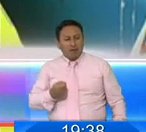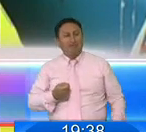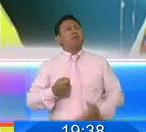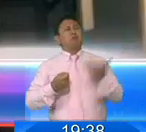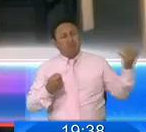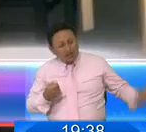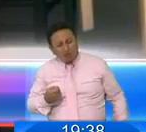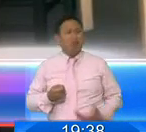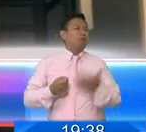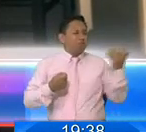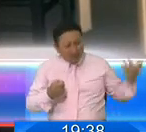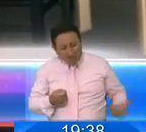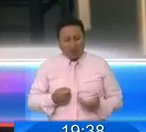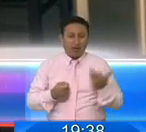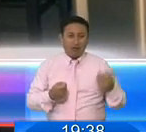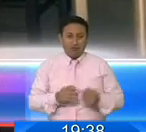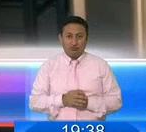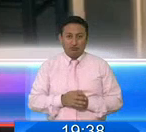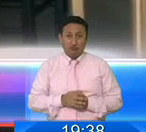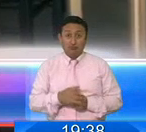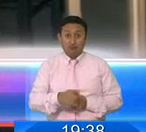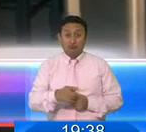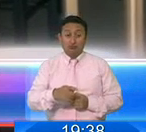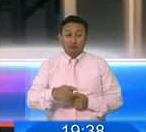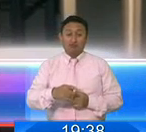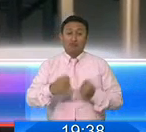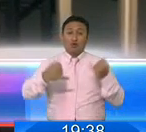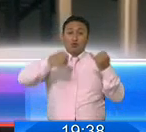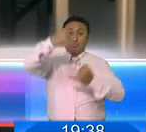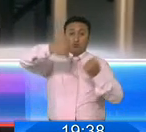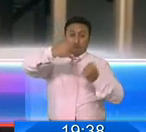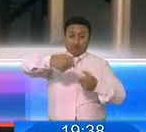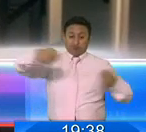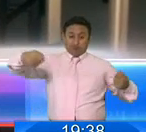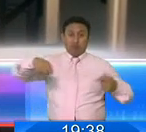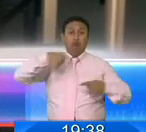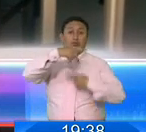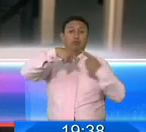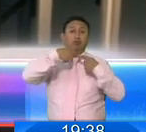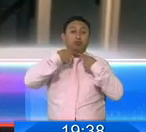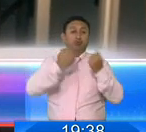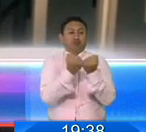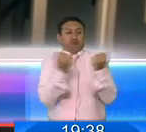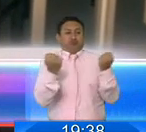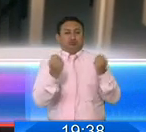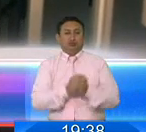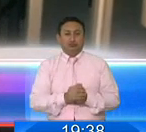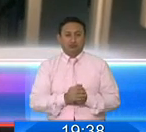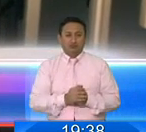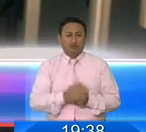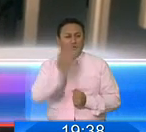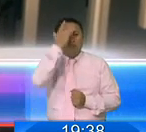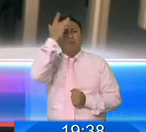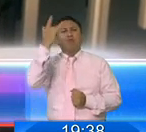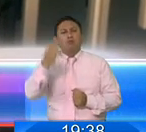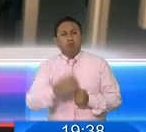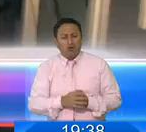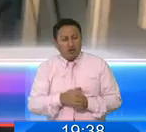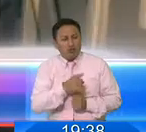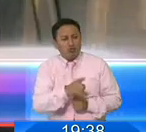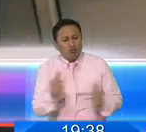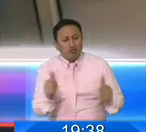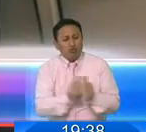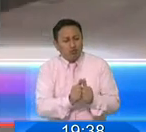la víctima y utilizando un cable de luz procede a obstan gulab le reclamándole el por qué tenía